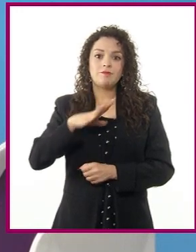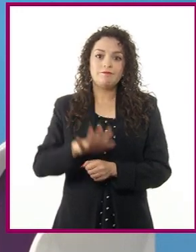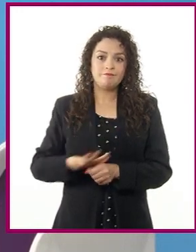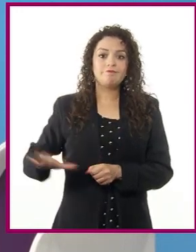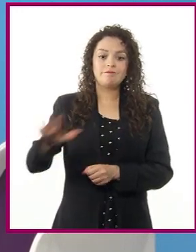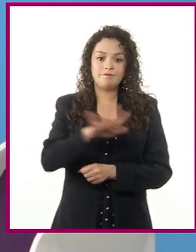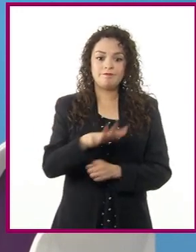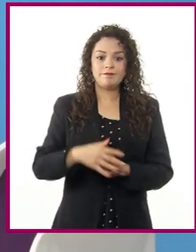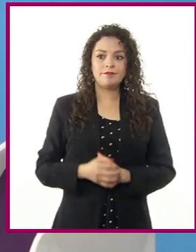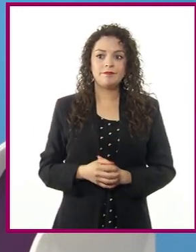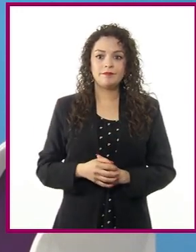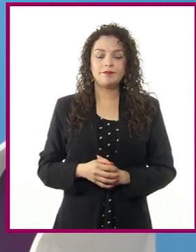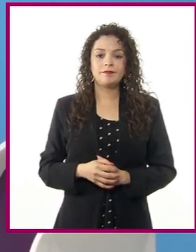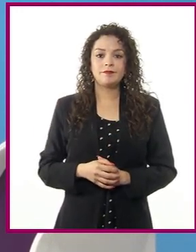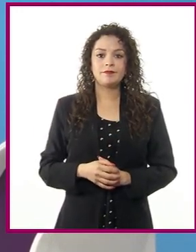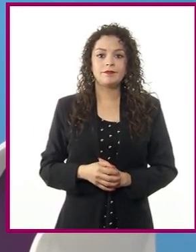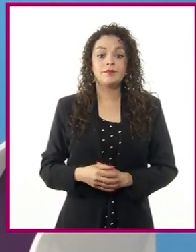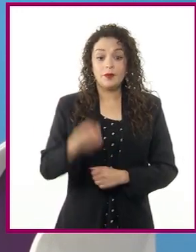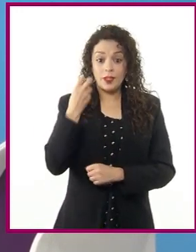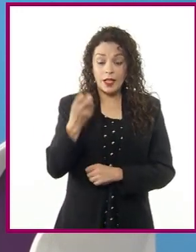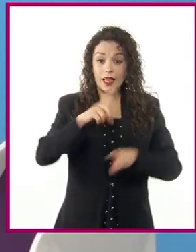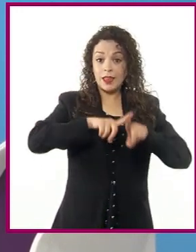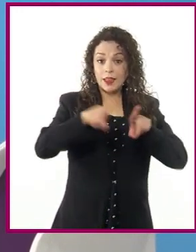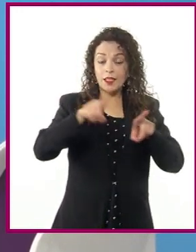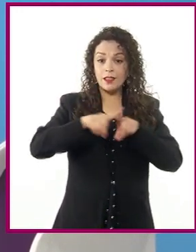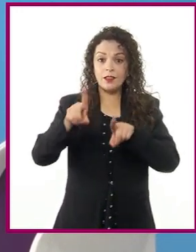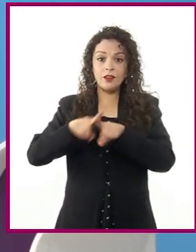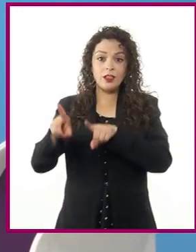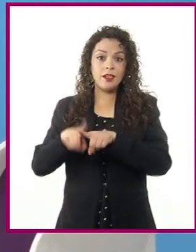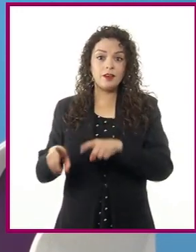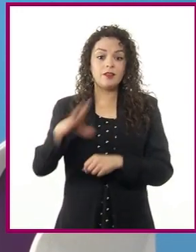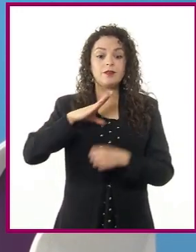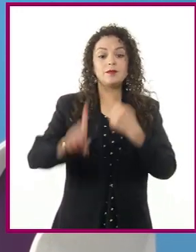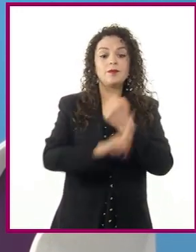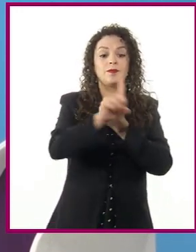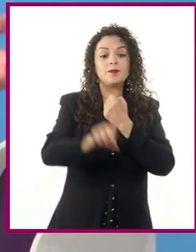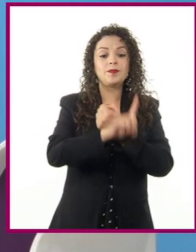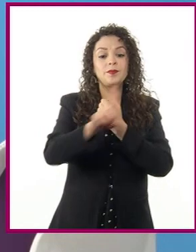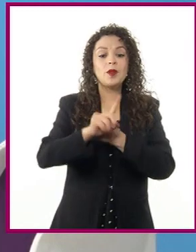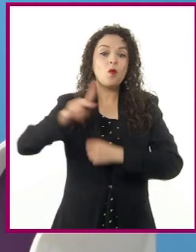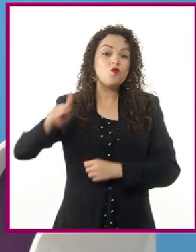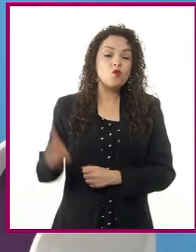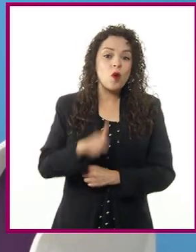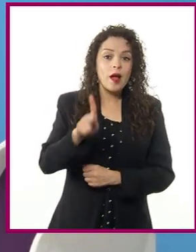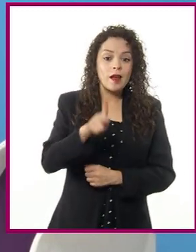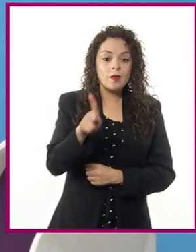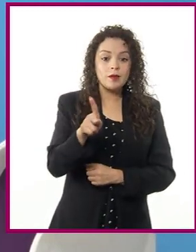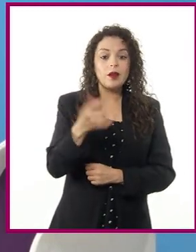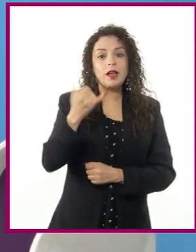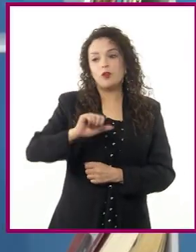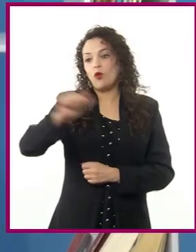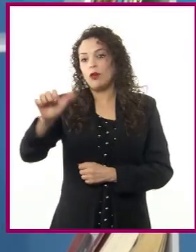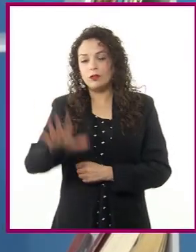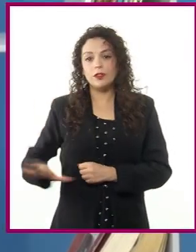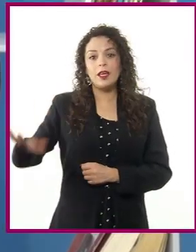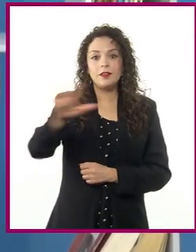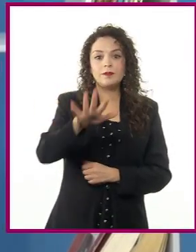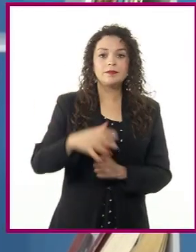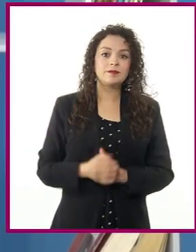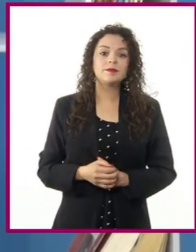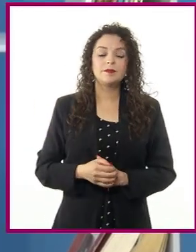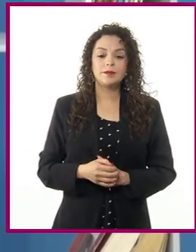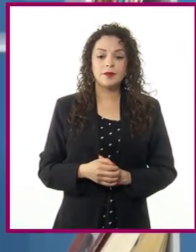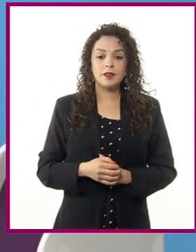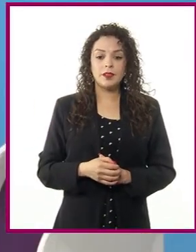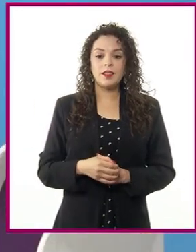que, en ocasiones, esas diferencias generen conflictos entre un pueblo y otro. Por ello, la